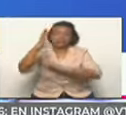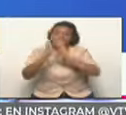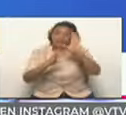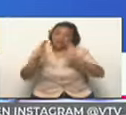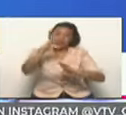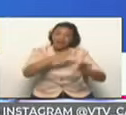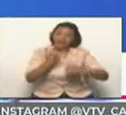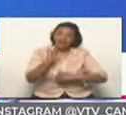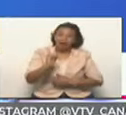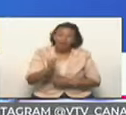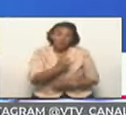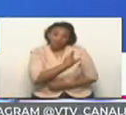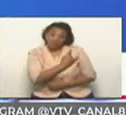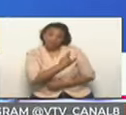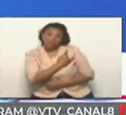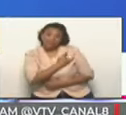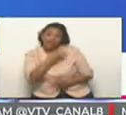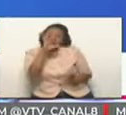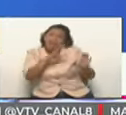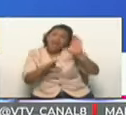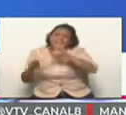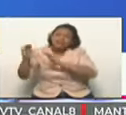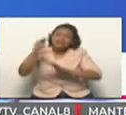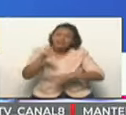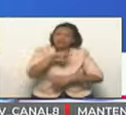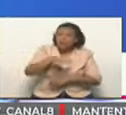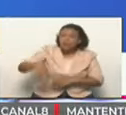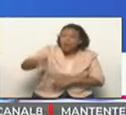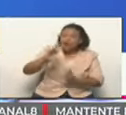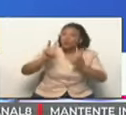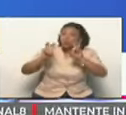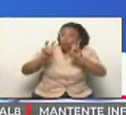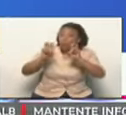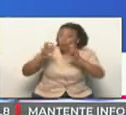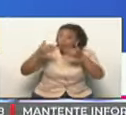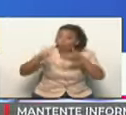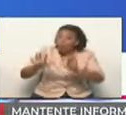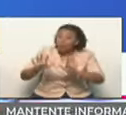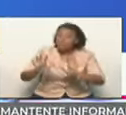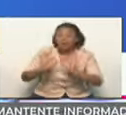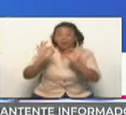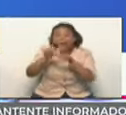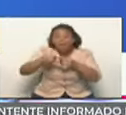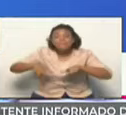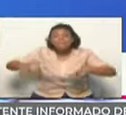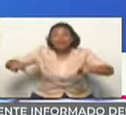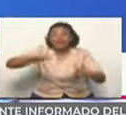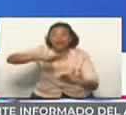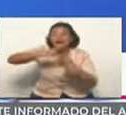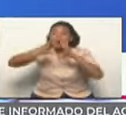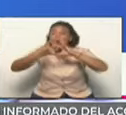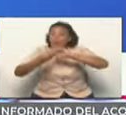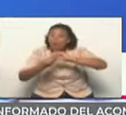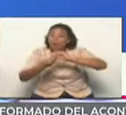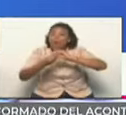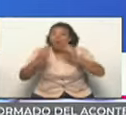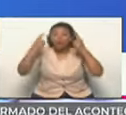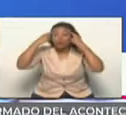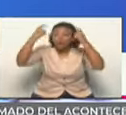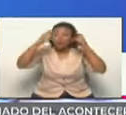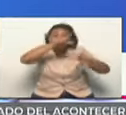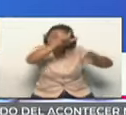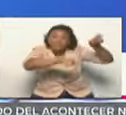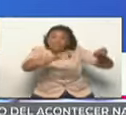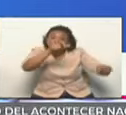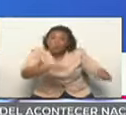país. Porque la Universidad de las Ciencias Humberto Fernández Morán será el gran espacio de articulación del conocimiento y la